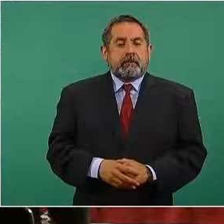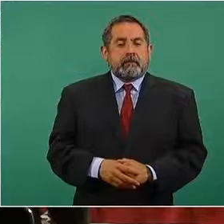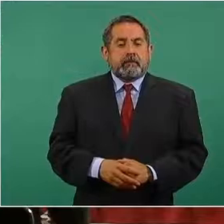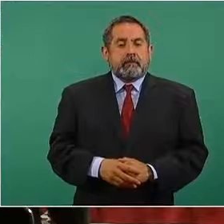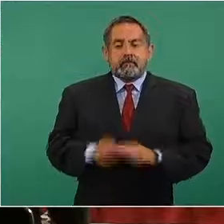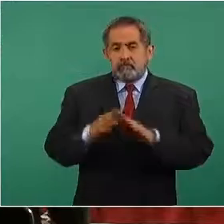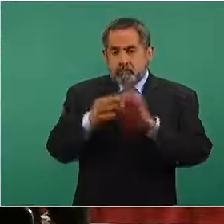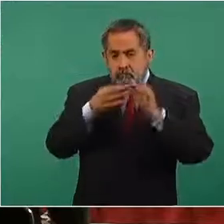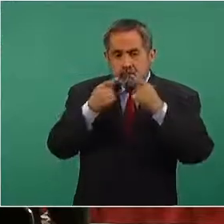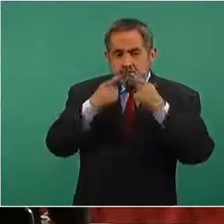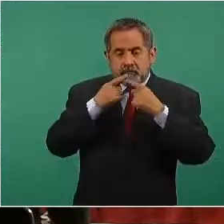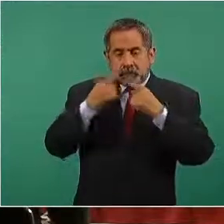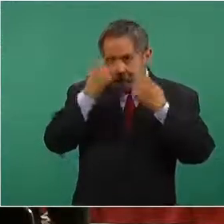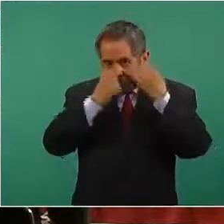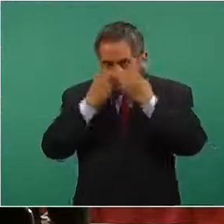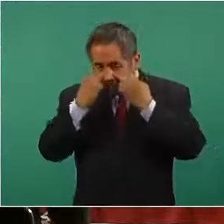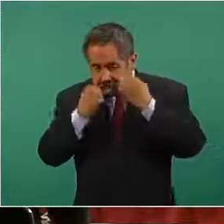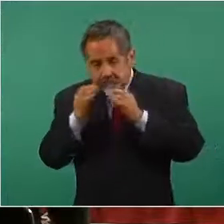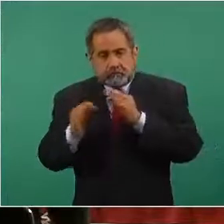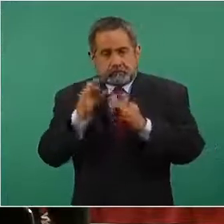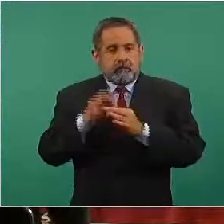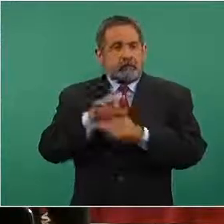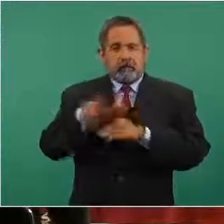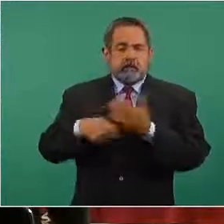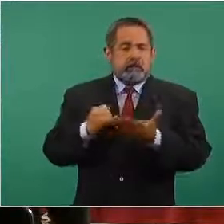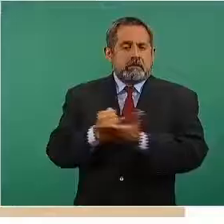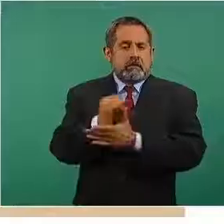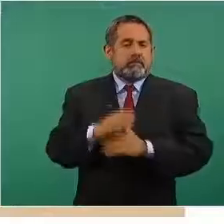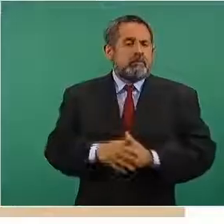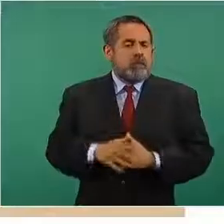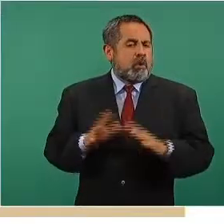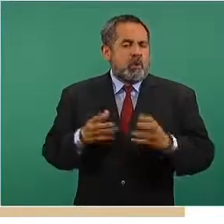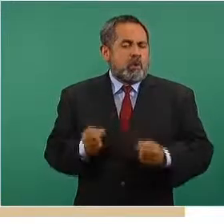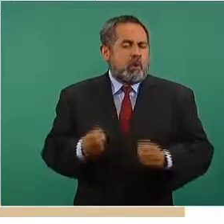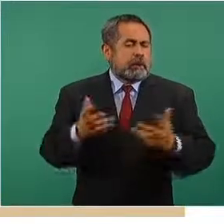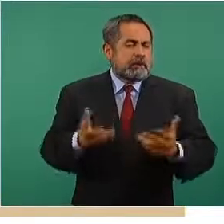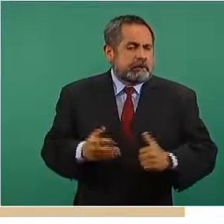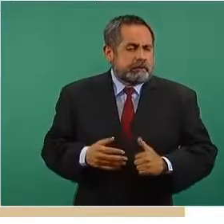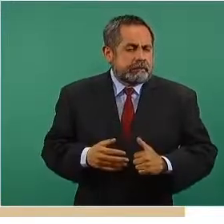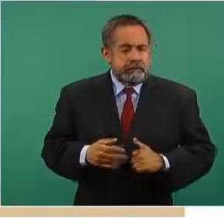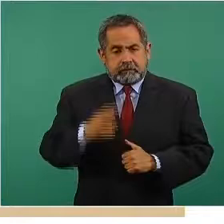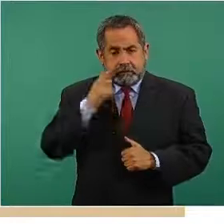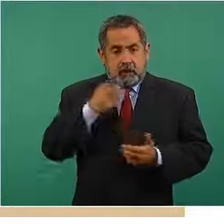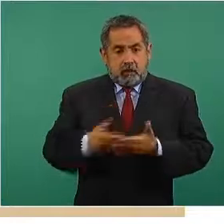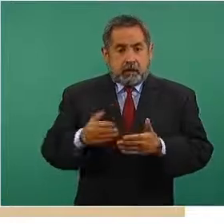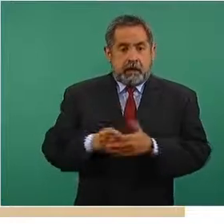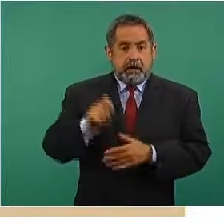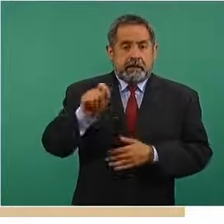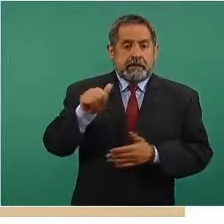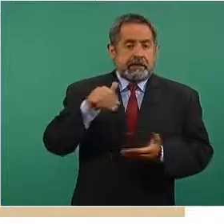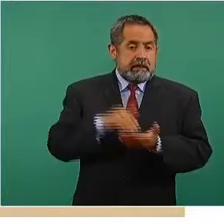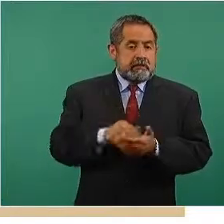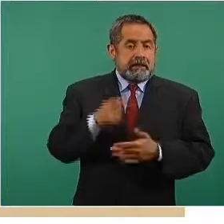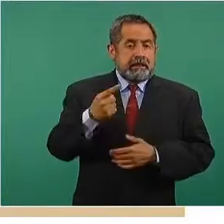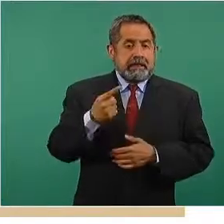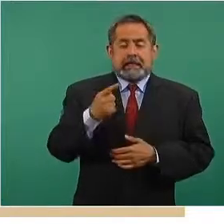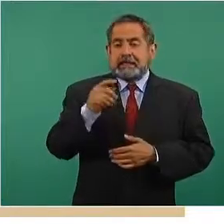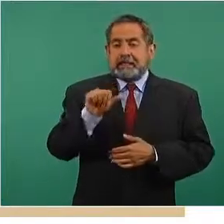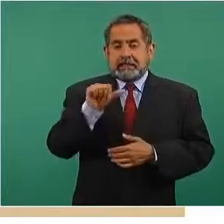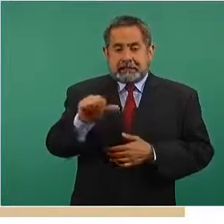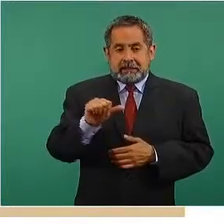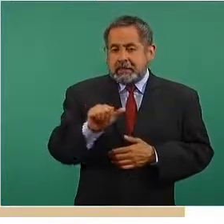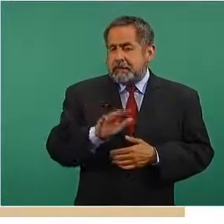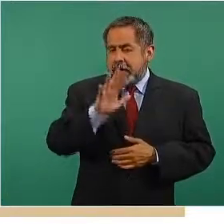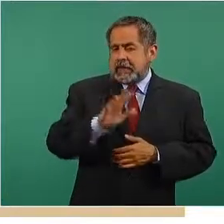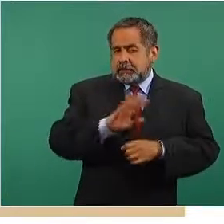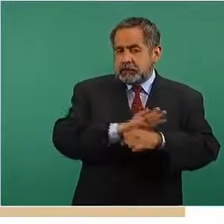complementa un anexo, se revisa y finalmente se dictamina. ¿Cuántas tenemos? Actualmente tenemos 26,000 que se han registrado por probable